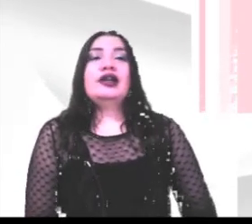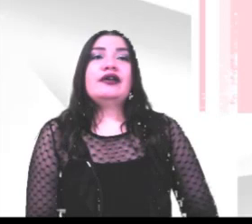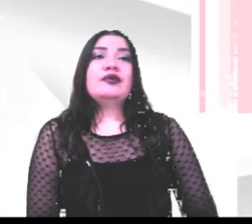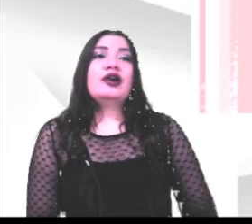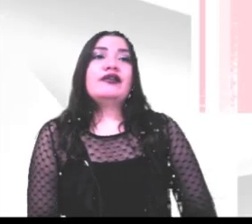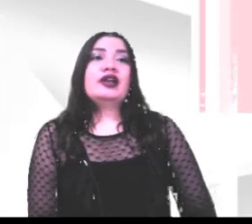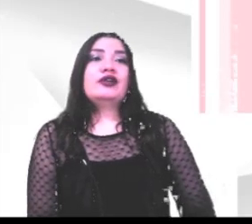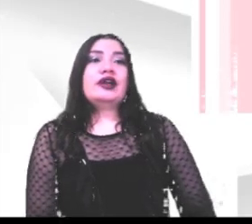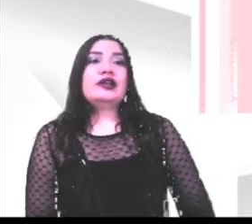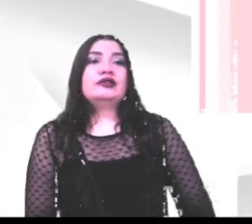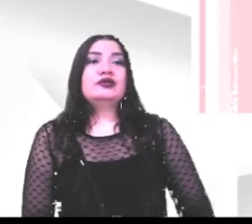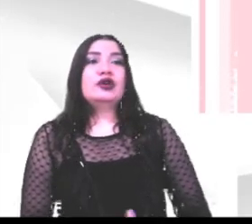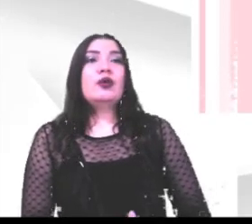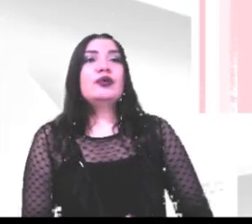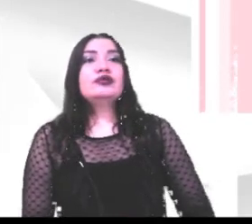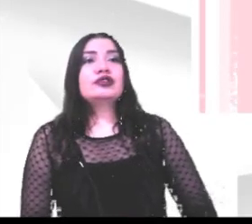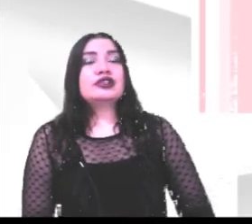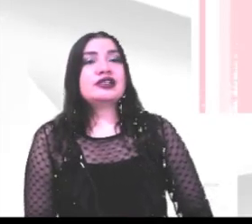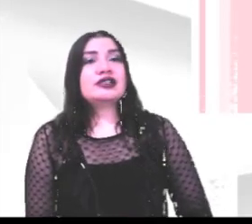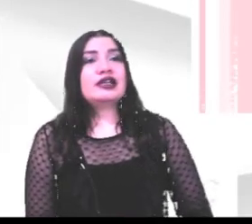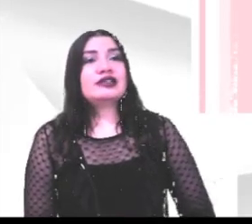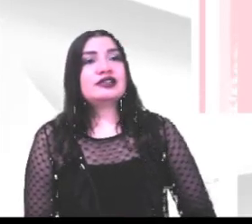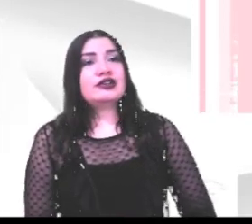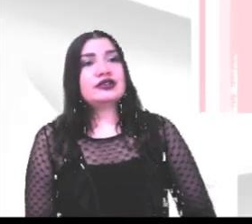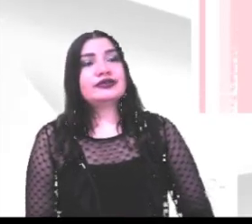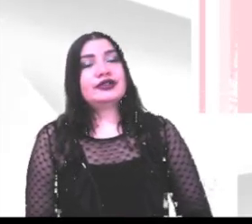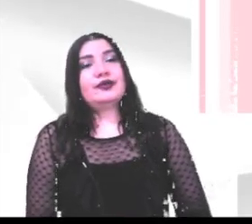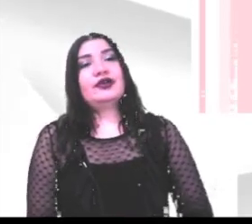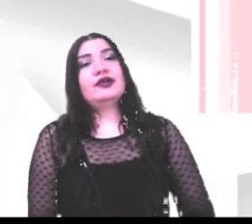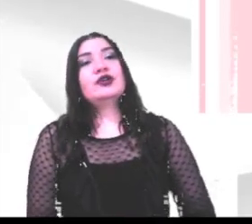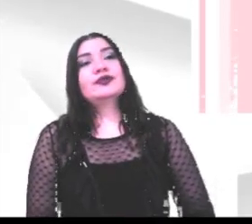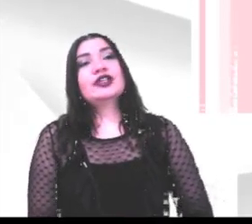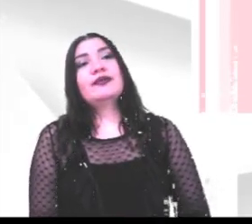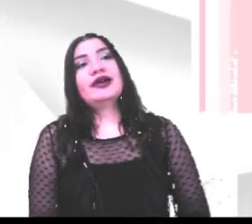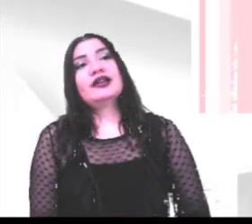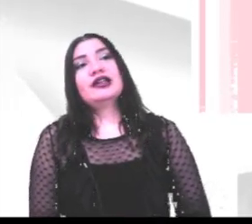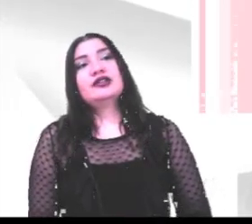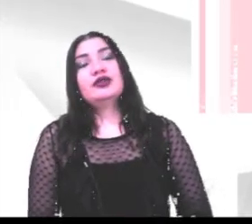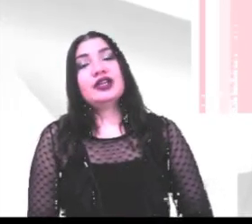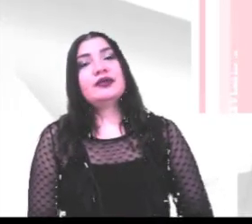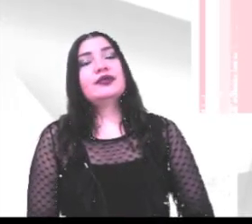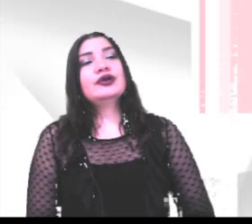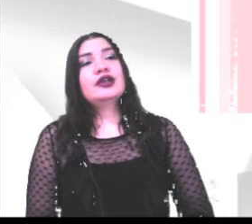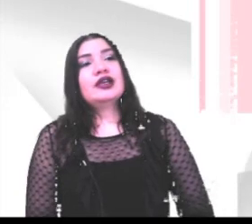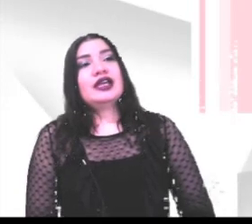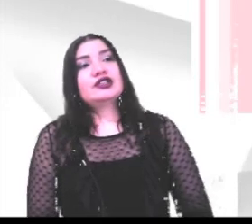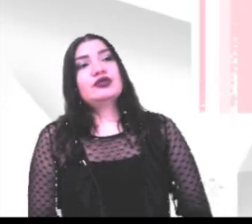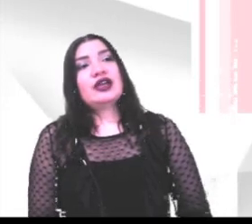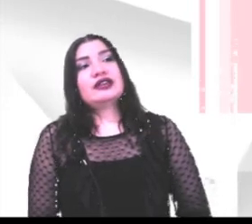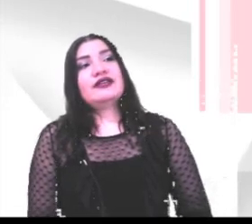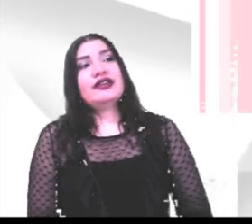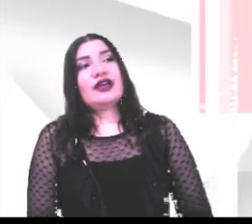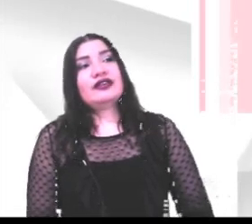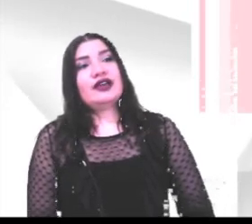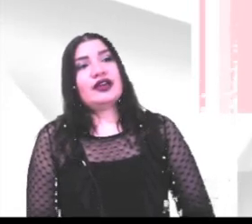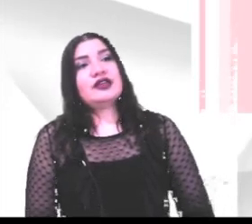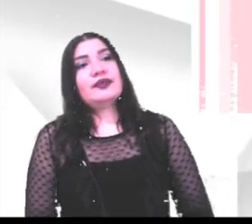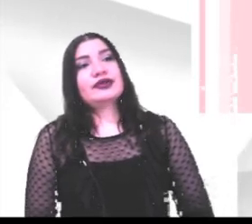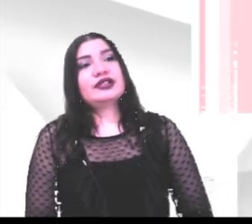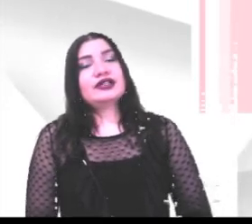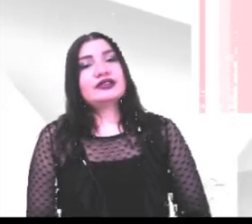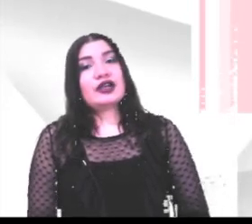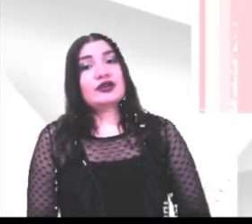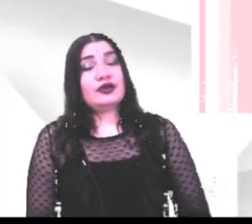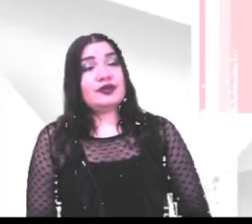ahora vamos a valorar unos puntos de esta lección podemos observar que el turismo es una actividad de gran